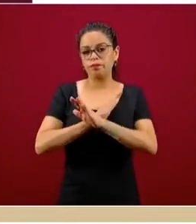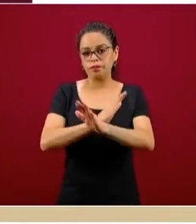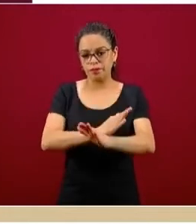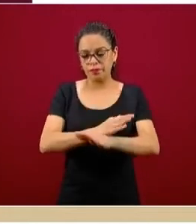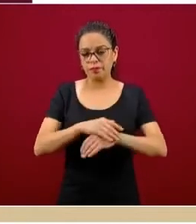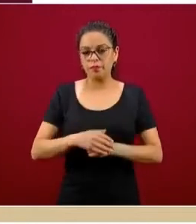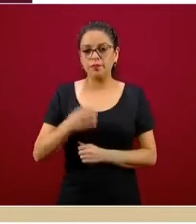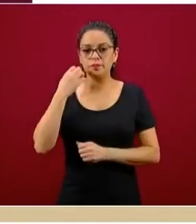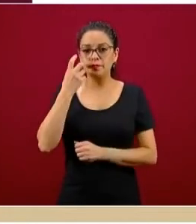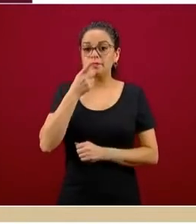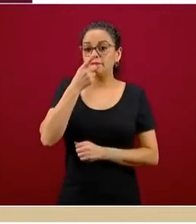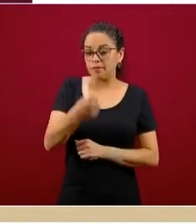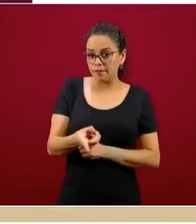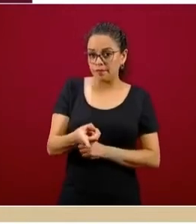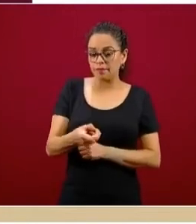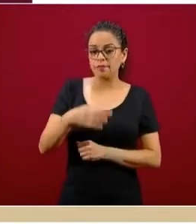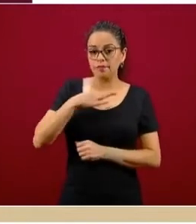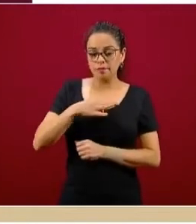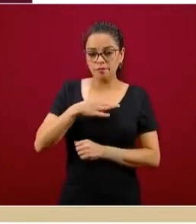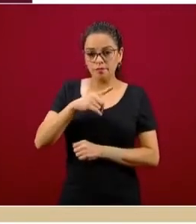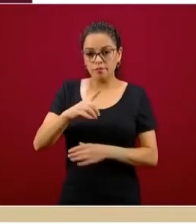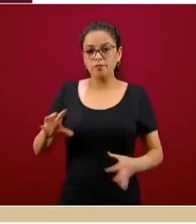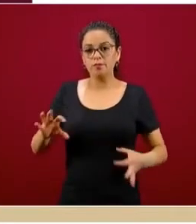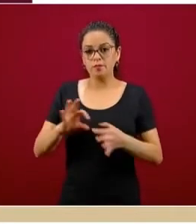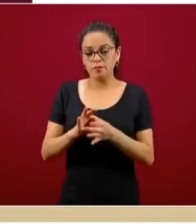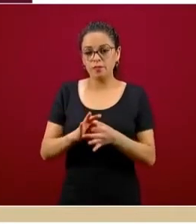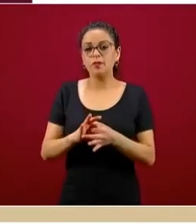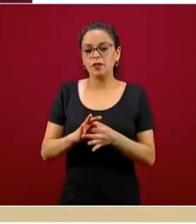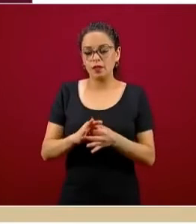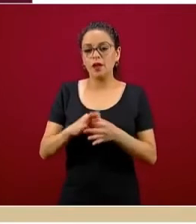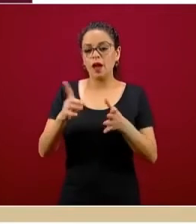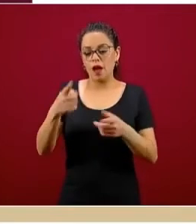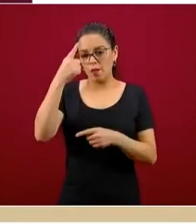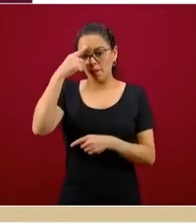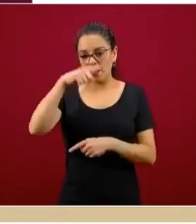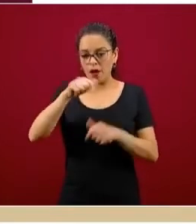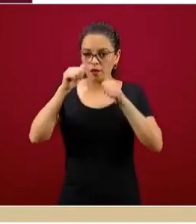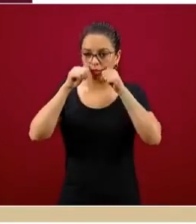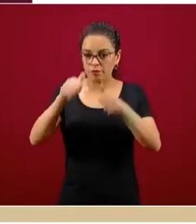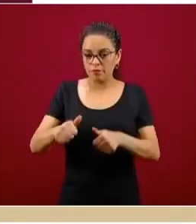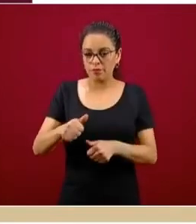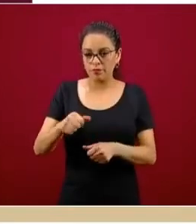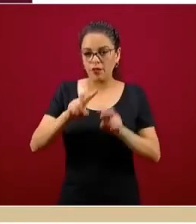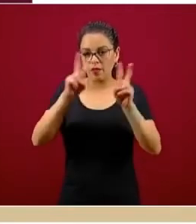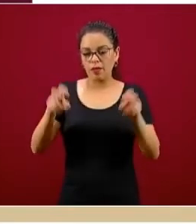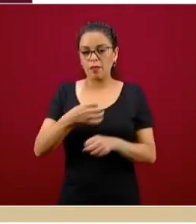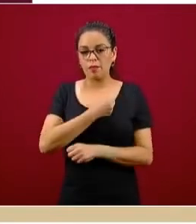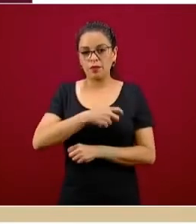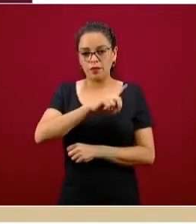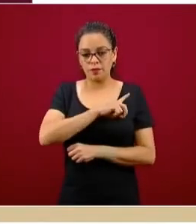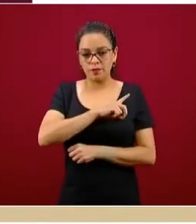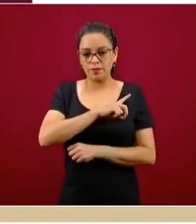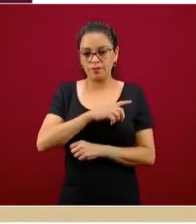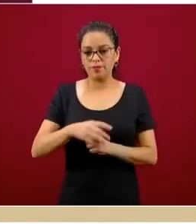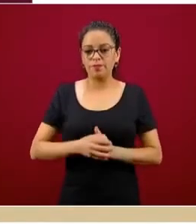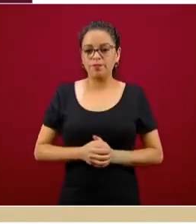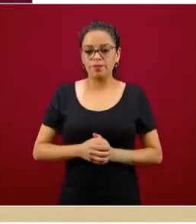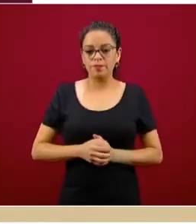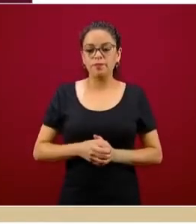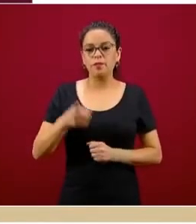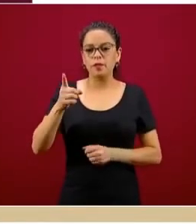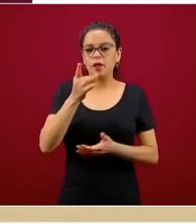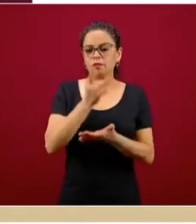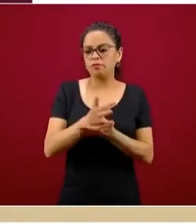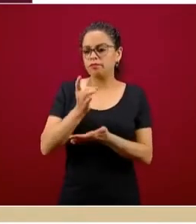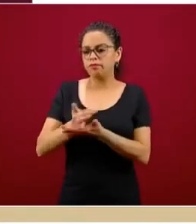las infecciones que ocurren relacionadas con los cuidados de la salud. Algunos comentarios de referencia: se identifica como